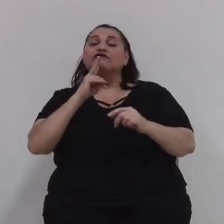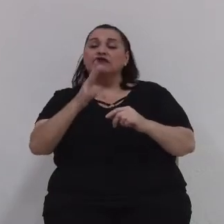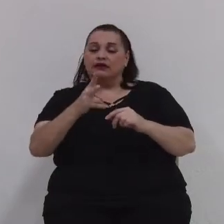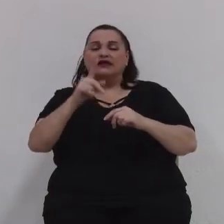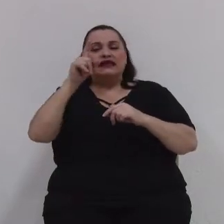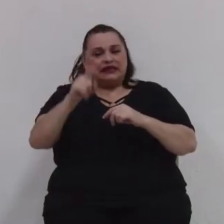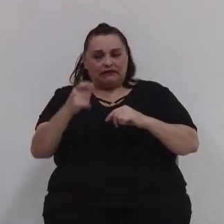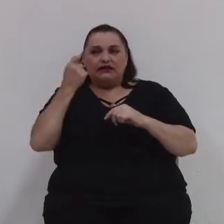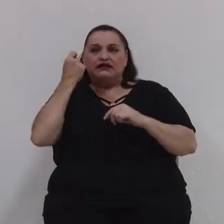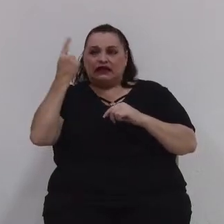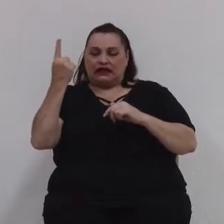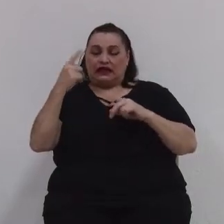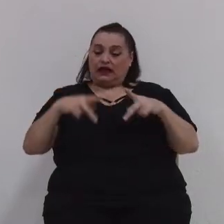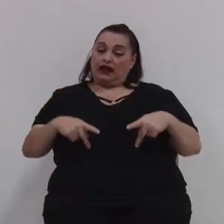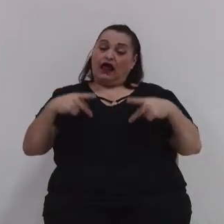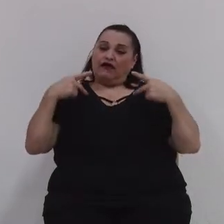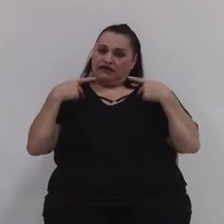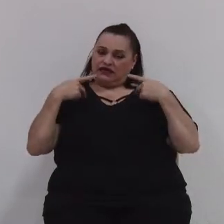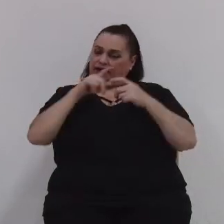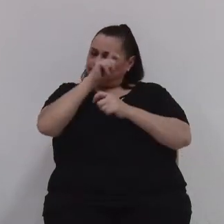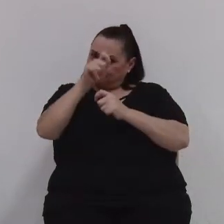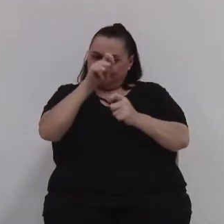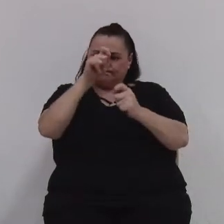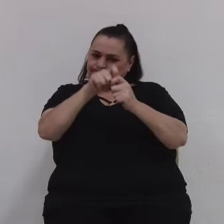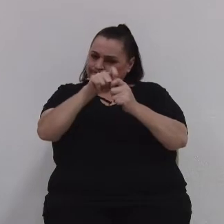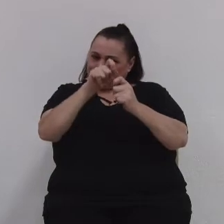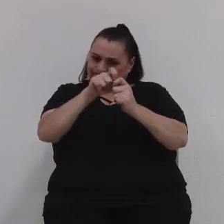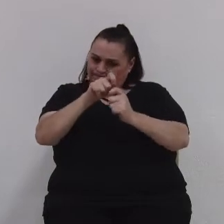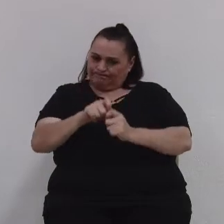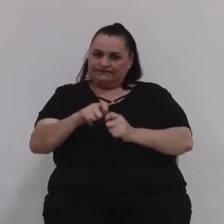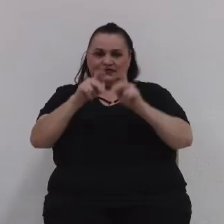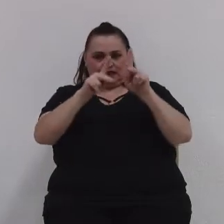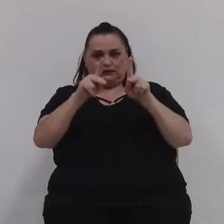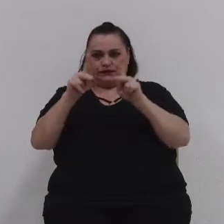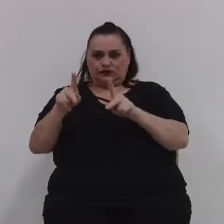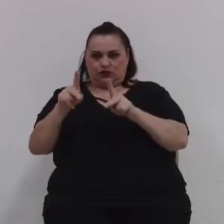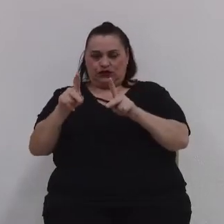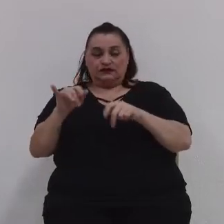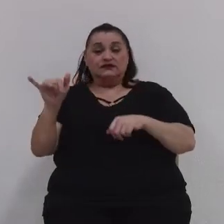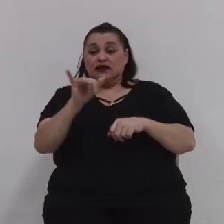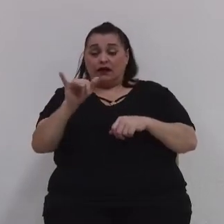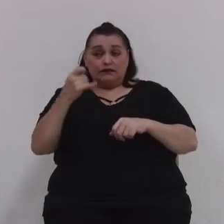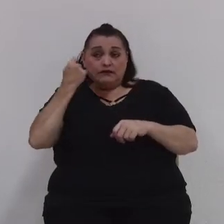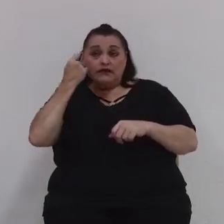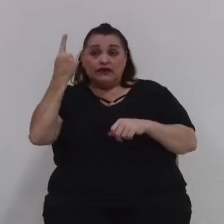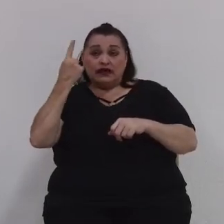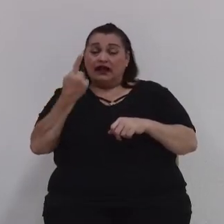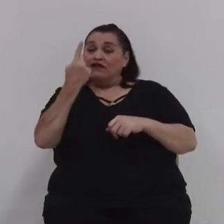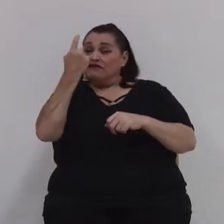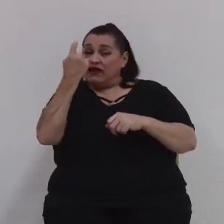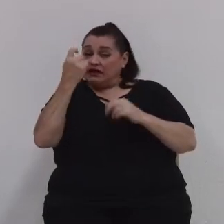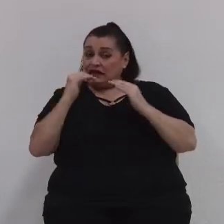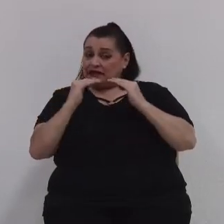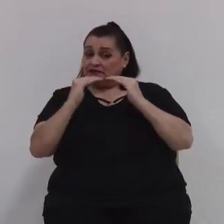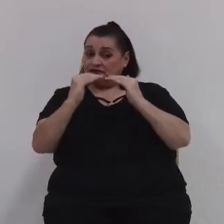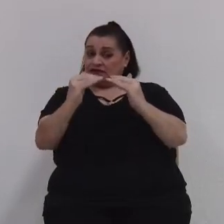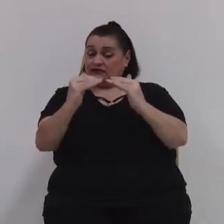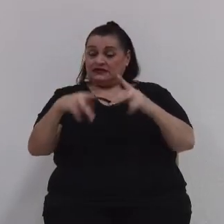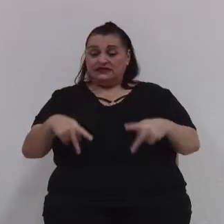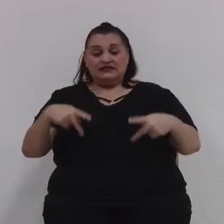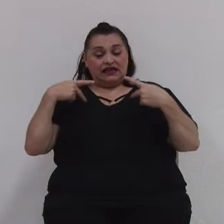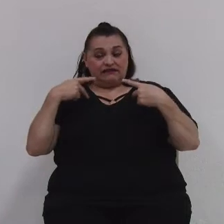que entender la vida concreta de las personas y además comprender que esas inestabilidades se viven